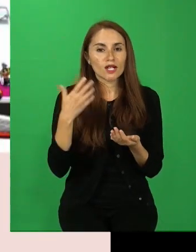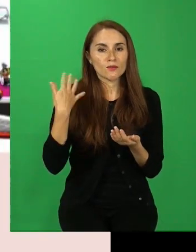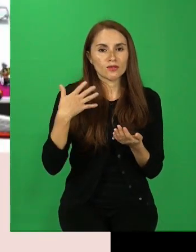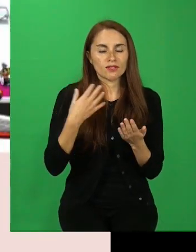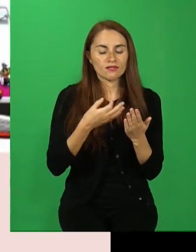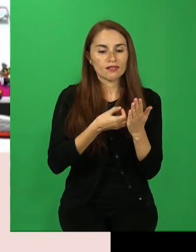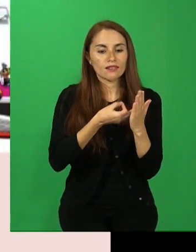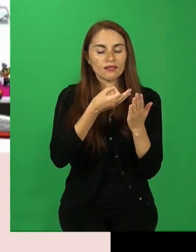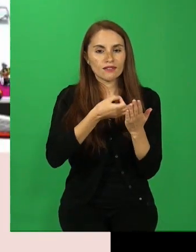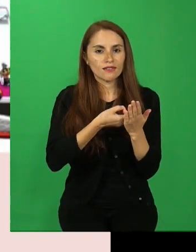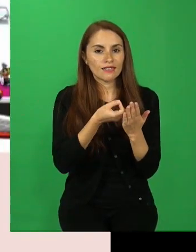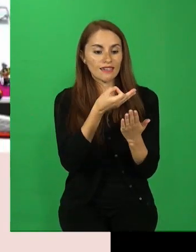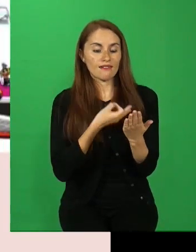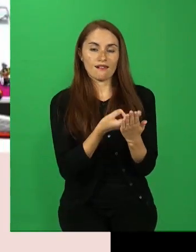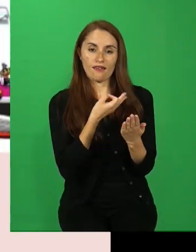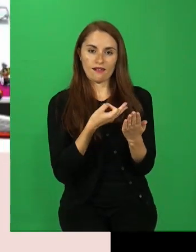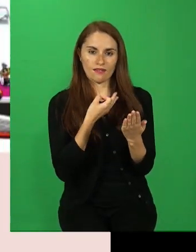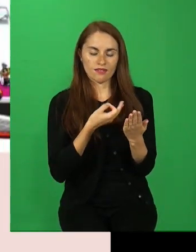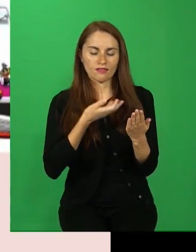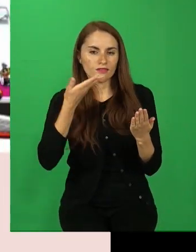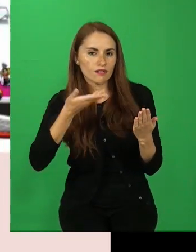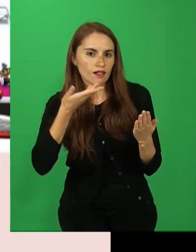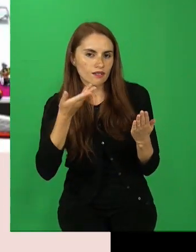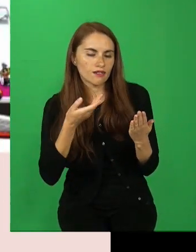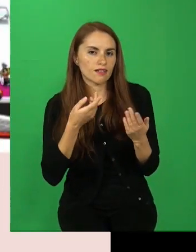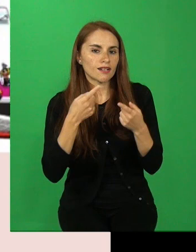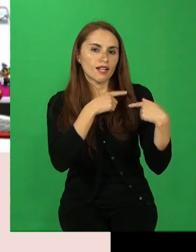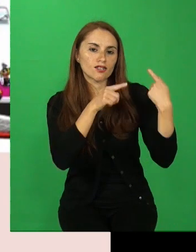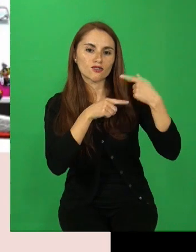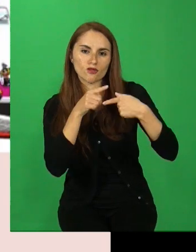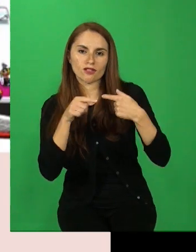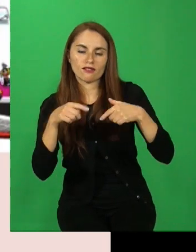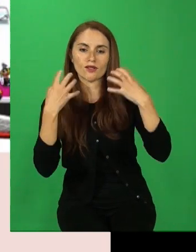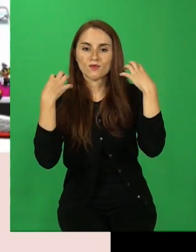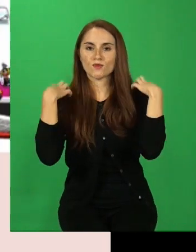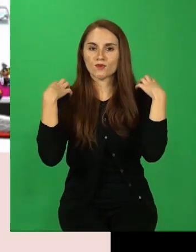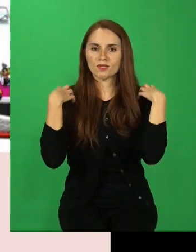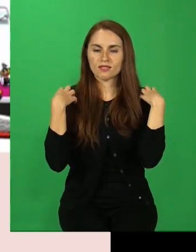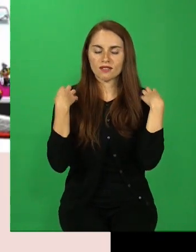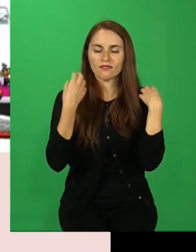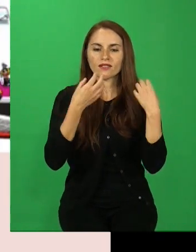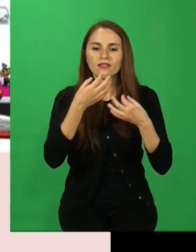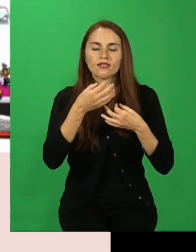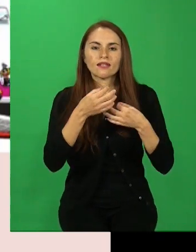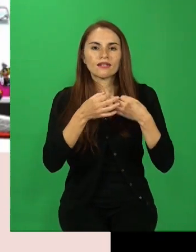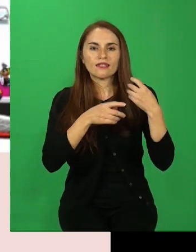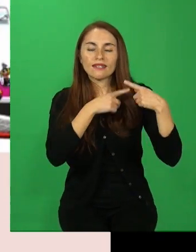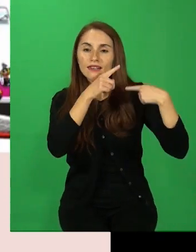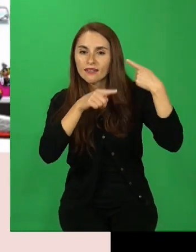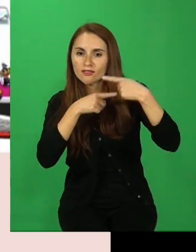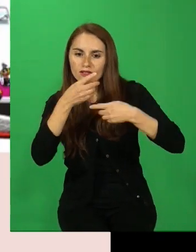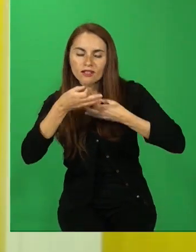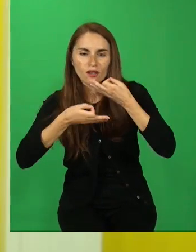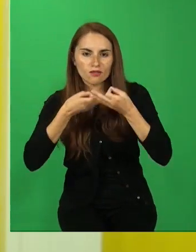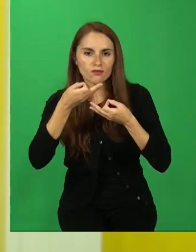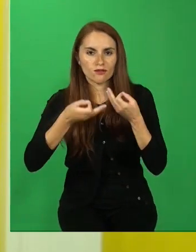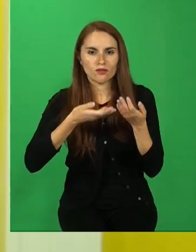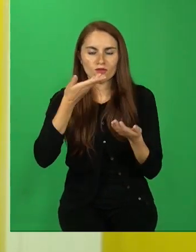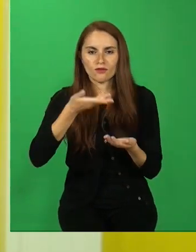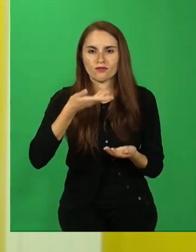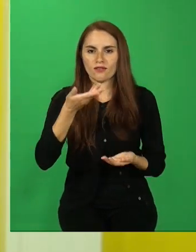él esta historia no puede ser contada, porque sabemos que es el encargado de relatar la historia.